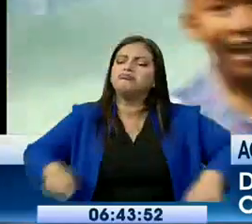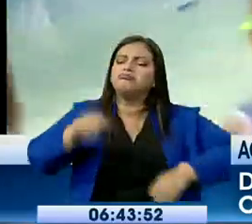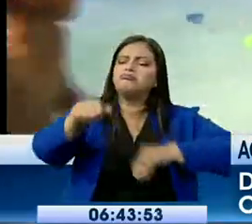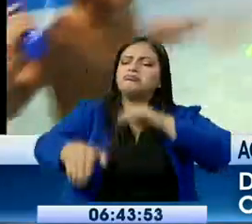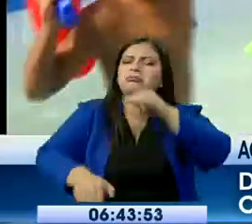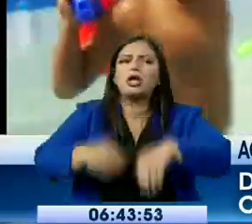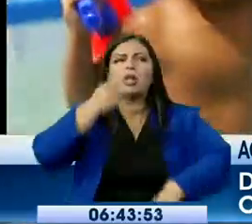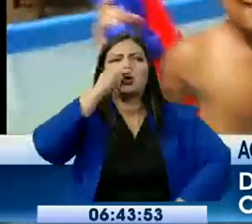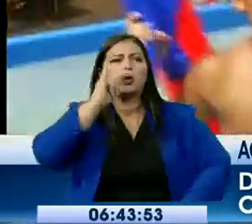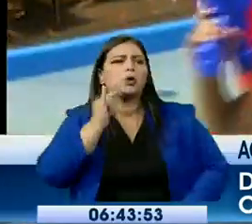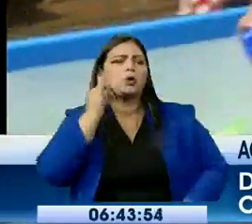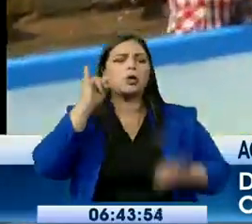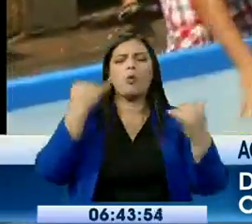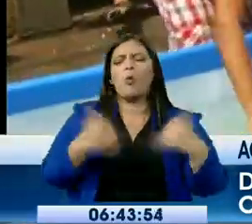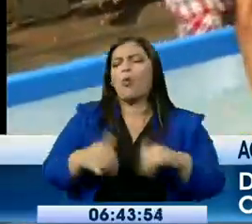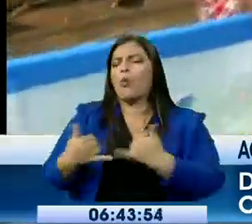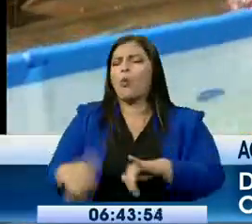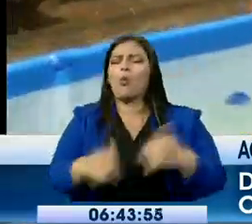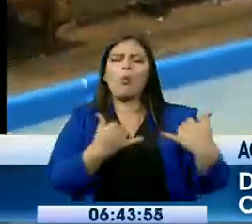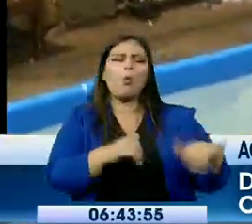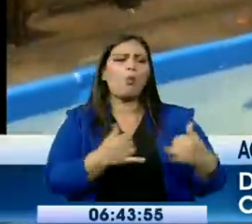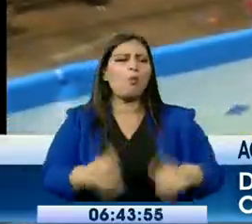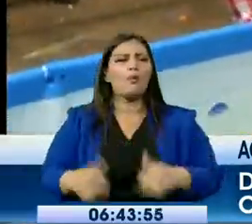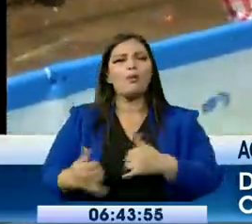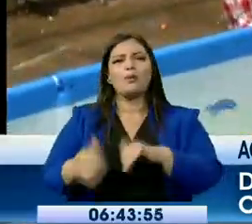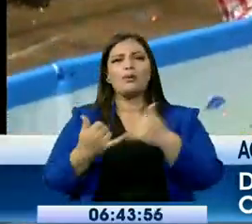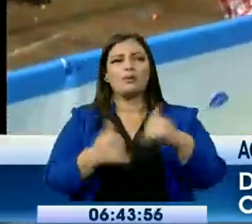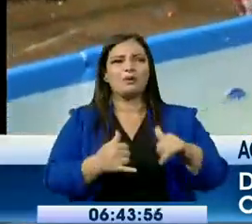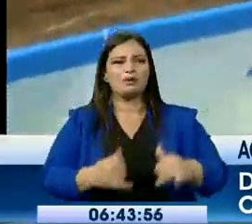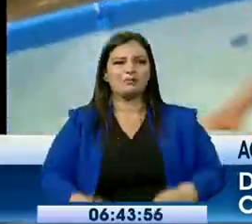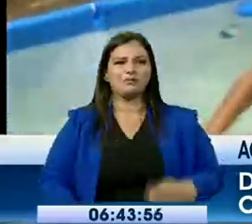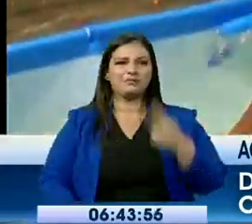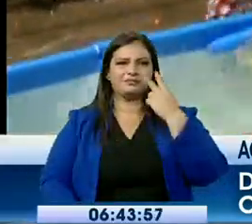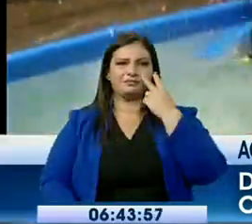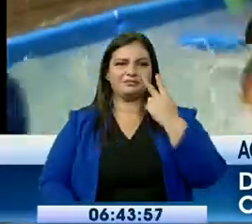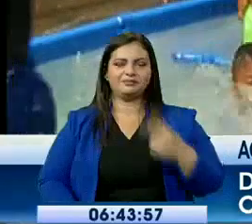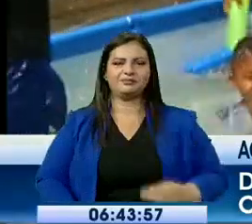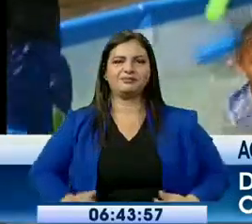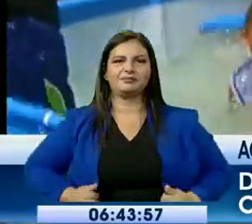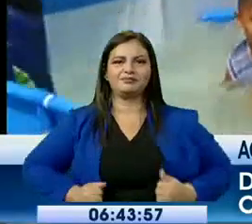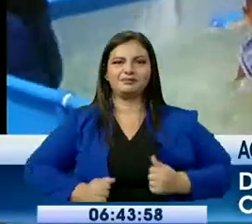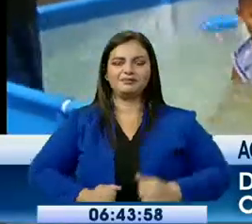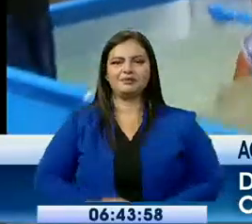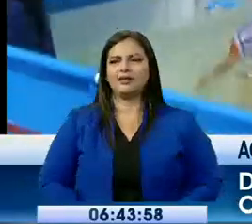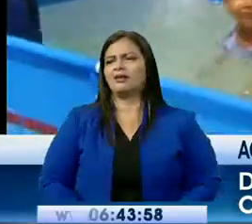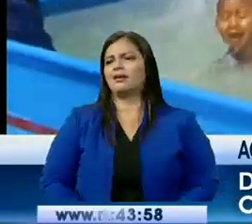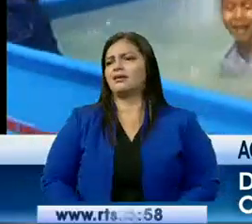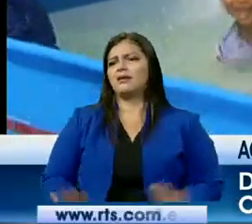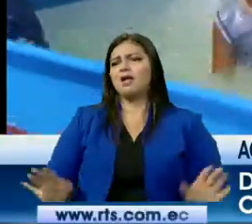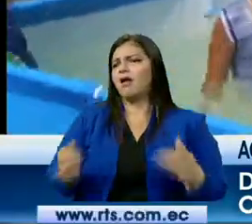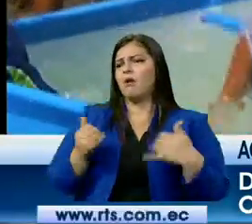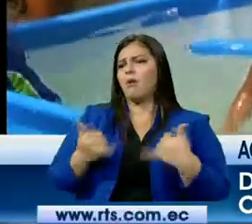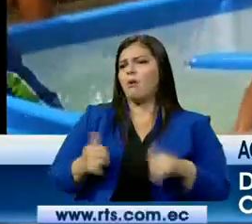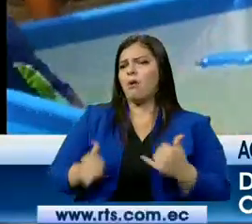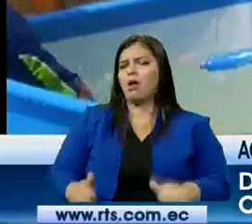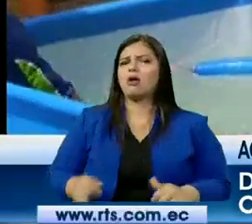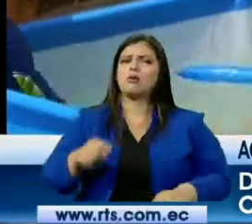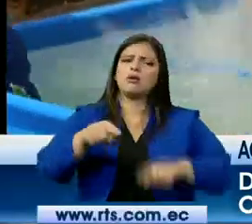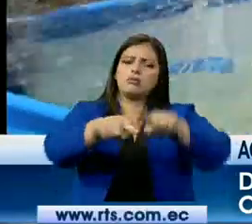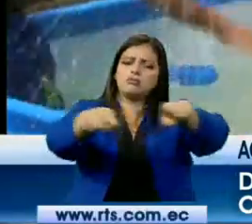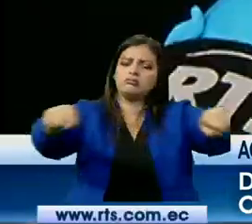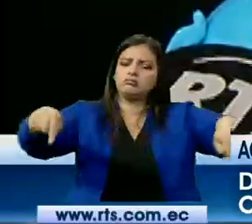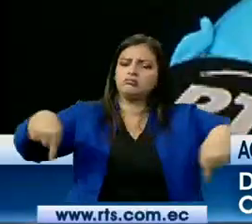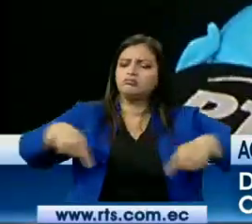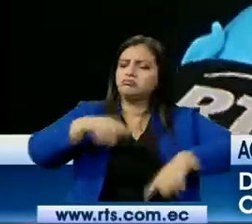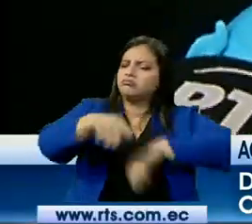de la urbe en las que el agua se volvía protagonista. Solamente juegos y la piscina nomás para que se diviertan los niños,